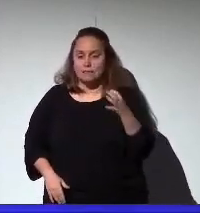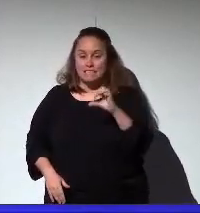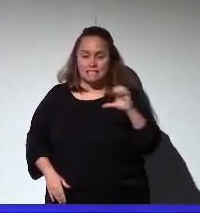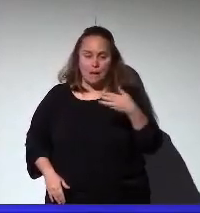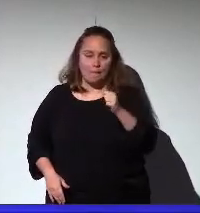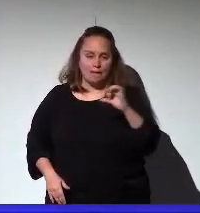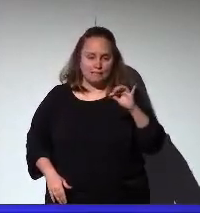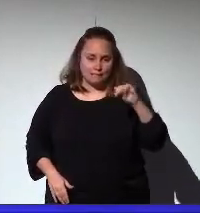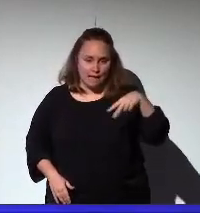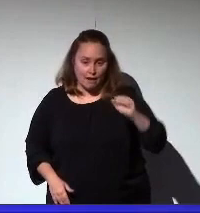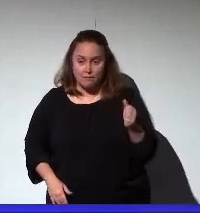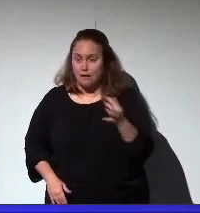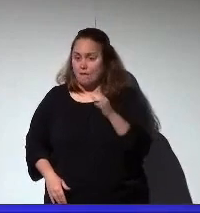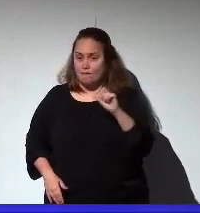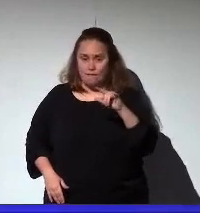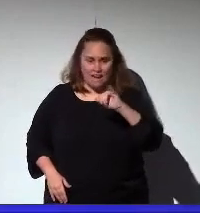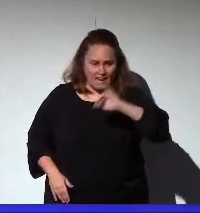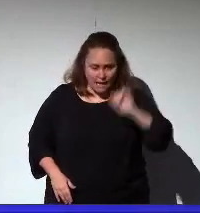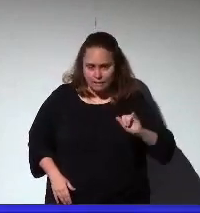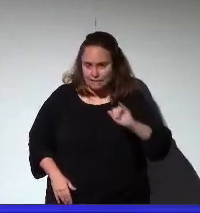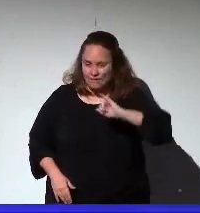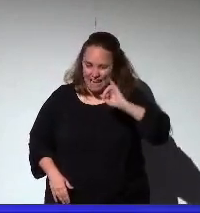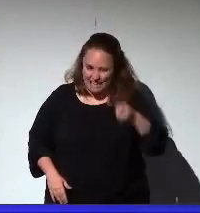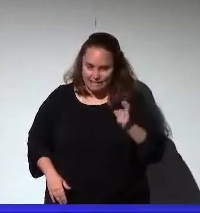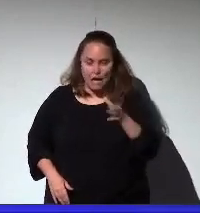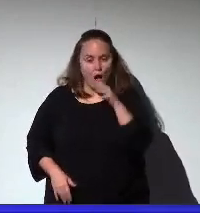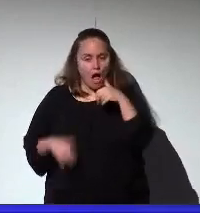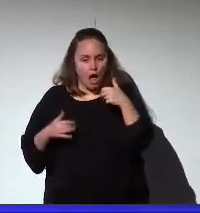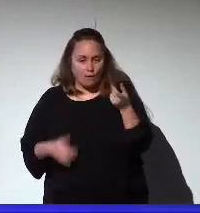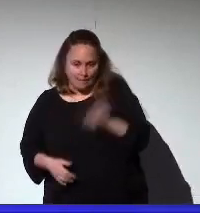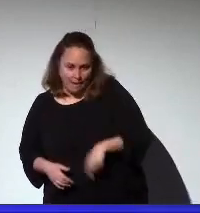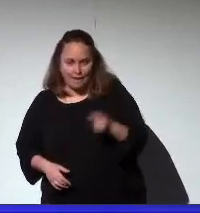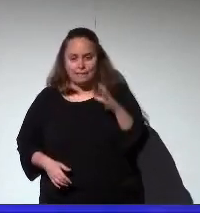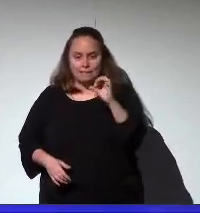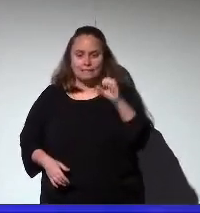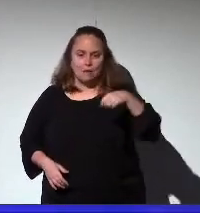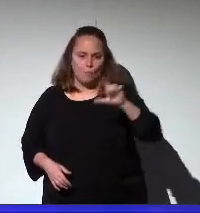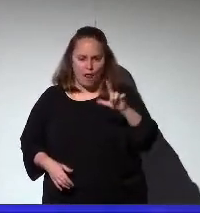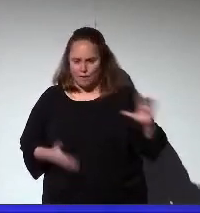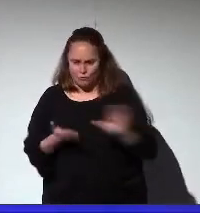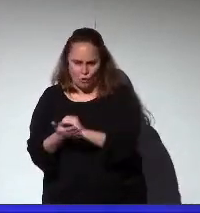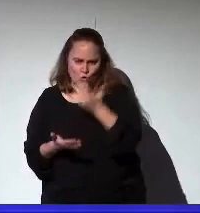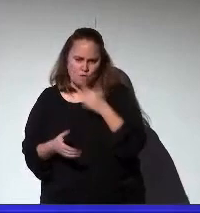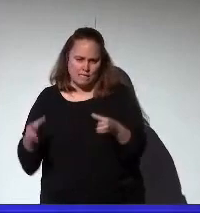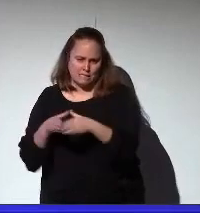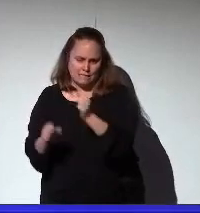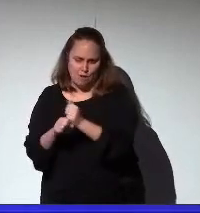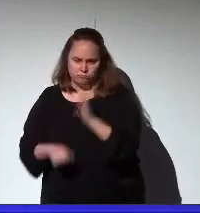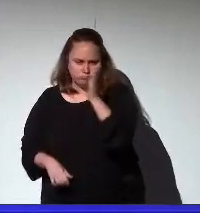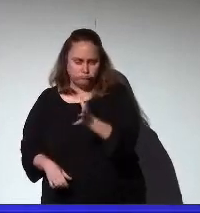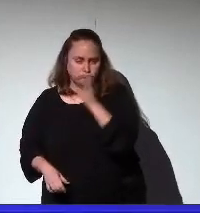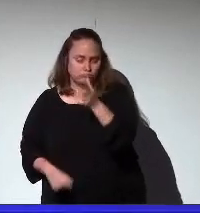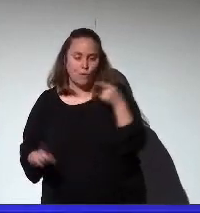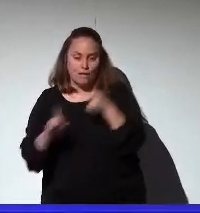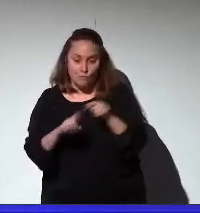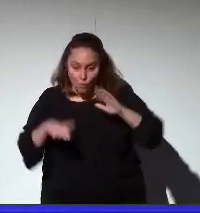oficina ya los conocen aquí en Canarias, los conocen perfectamente y han hecho un trabajazo increíble para que este congreso pudiera salir.